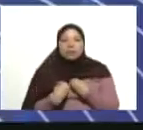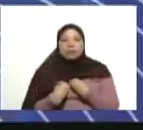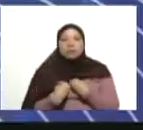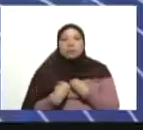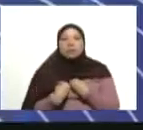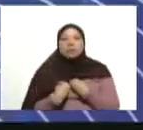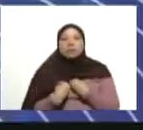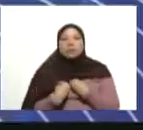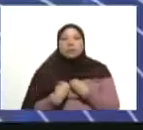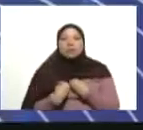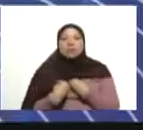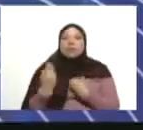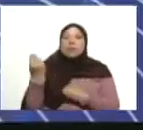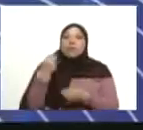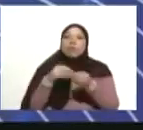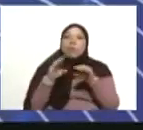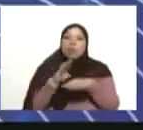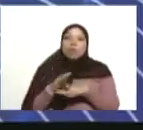así,